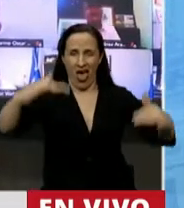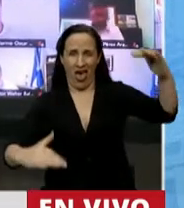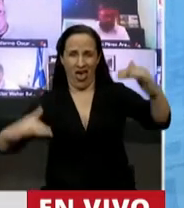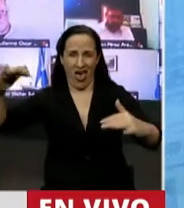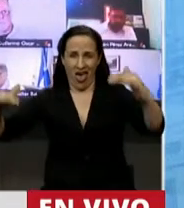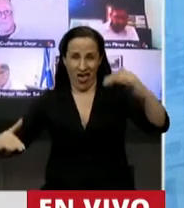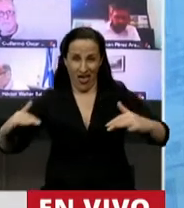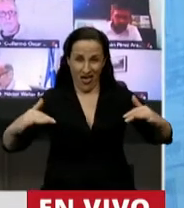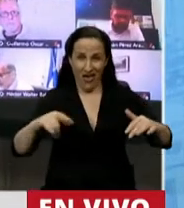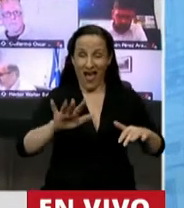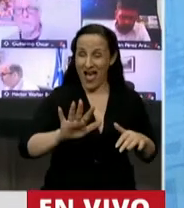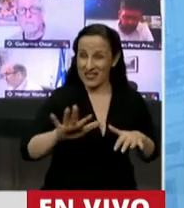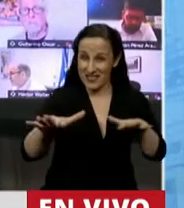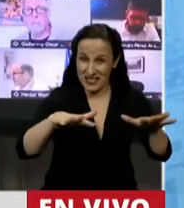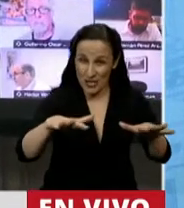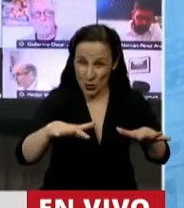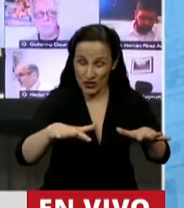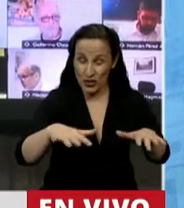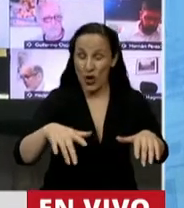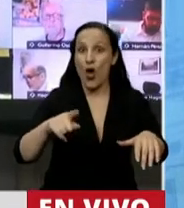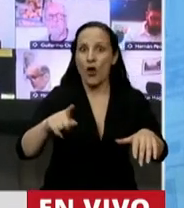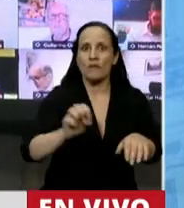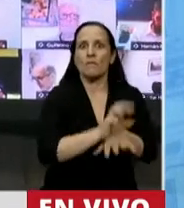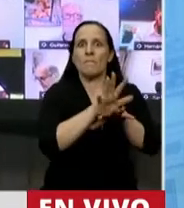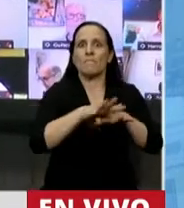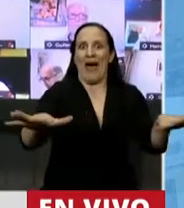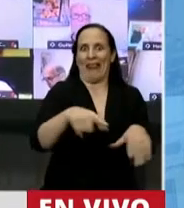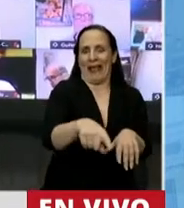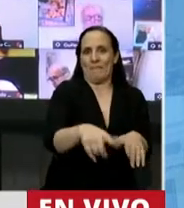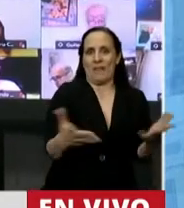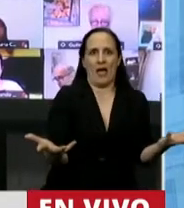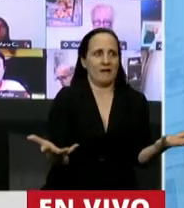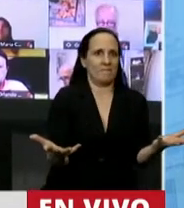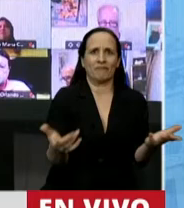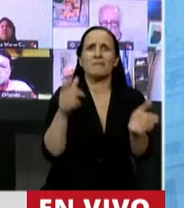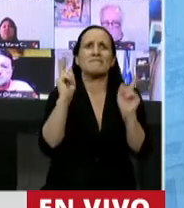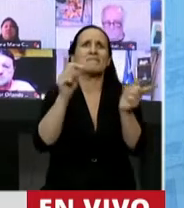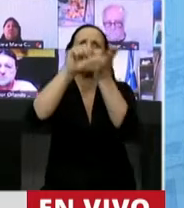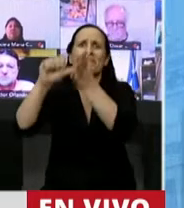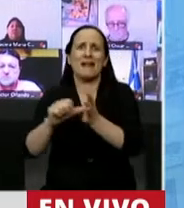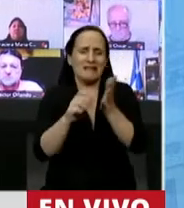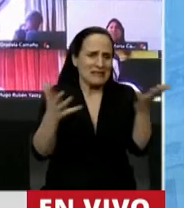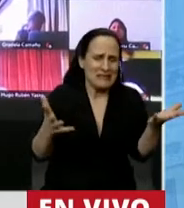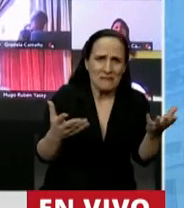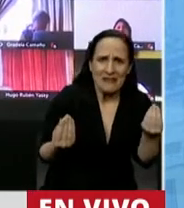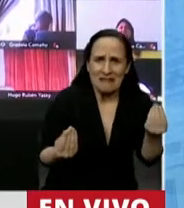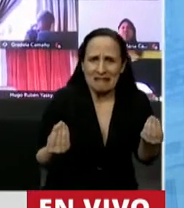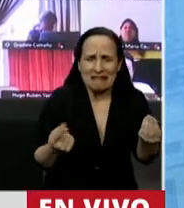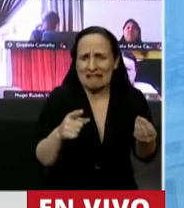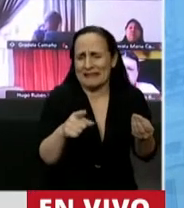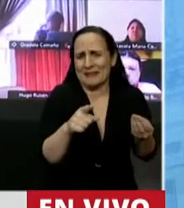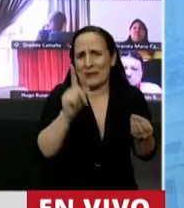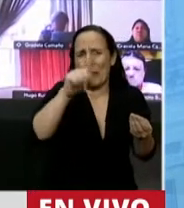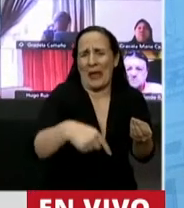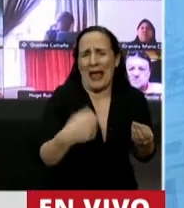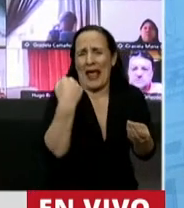Sobre ese saldo se montó la pandemia que, como todo el mundo, no pudo ser contrarrestada en sus efectos económicos